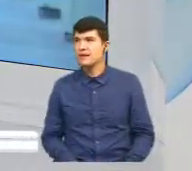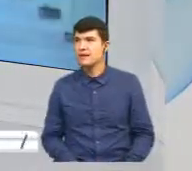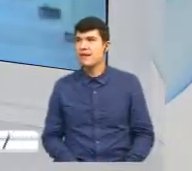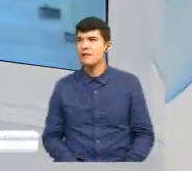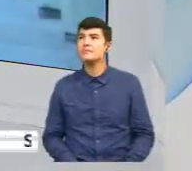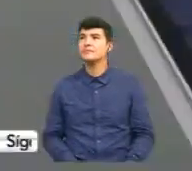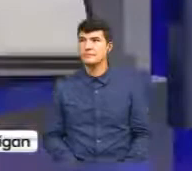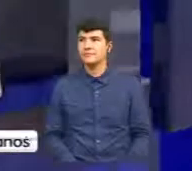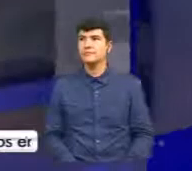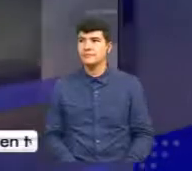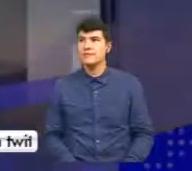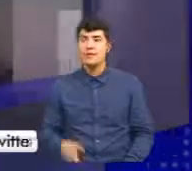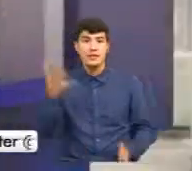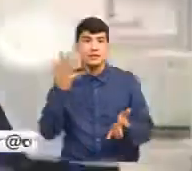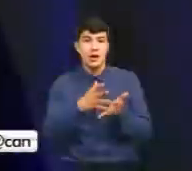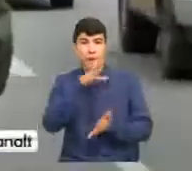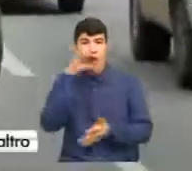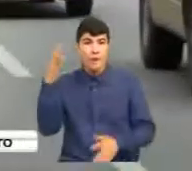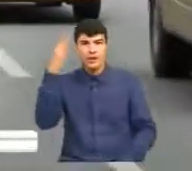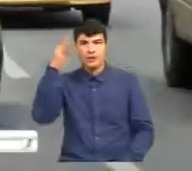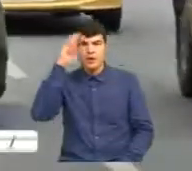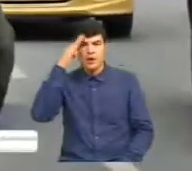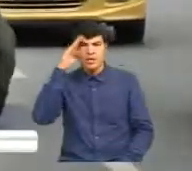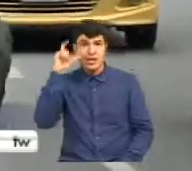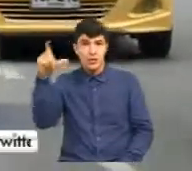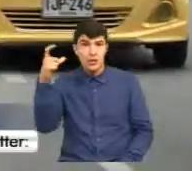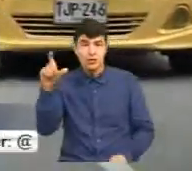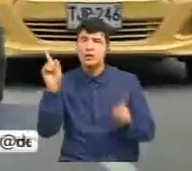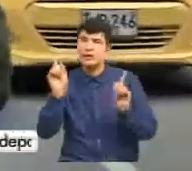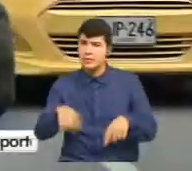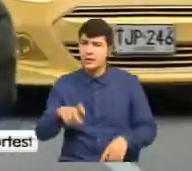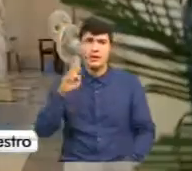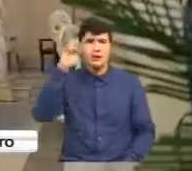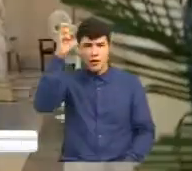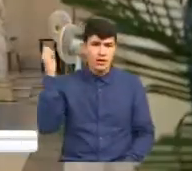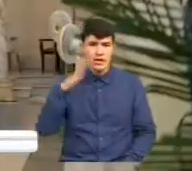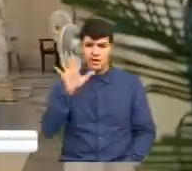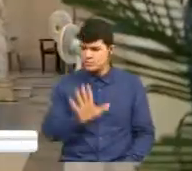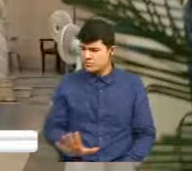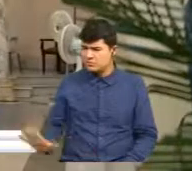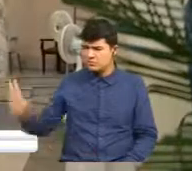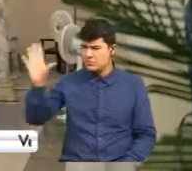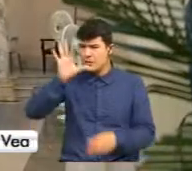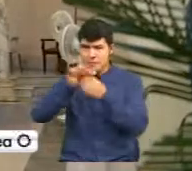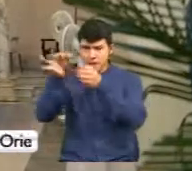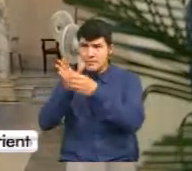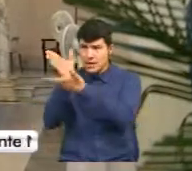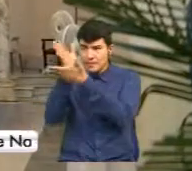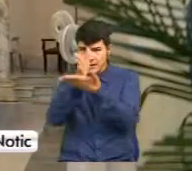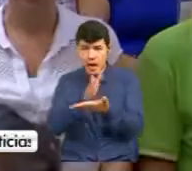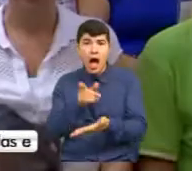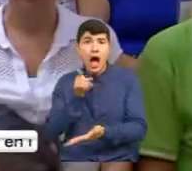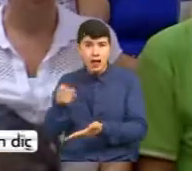Serán más de 5.000 hombres de la policía, tanto en Cúcuta como en todos los municipios del departamento norte de Santander, quienes